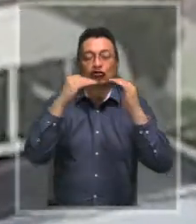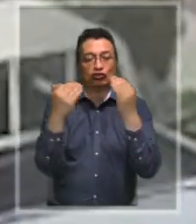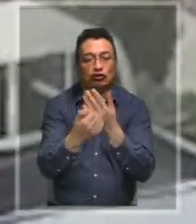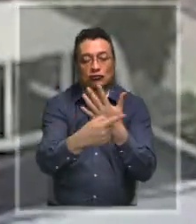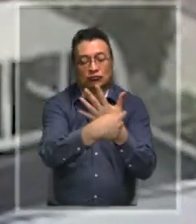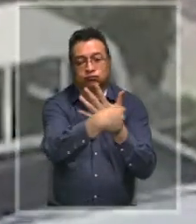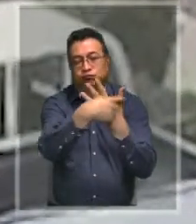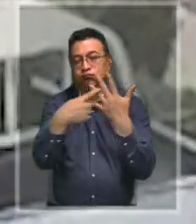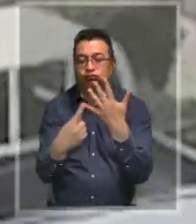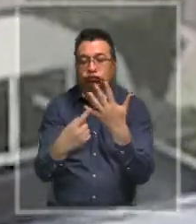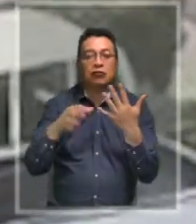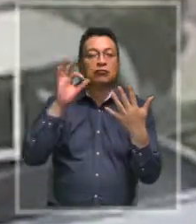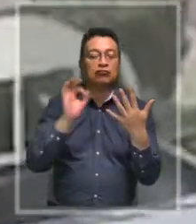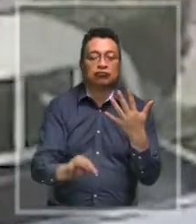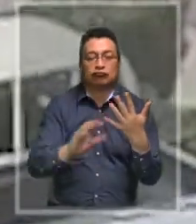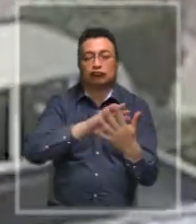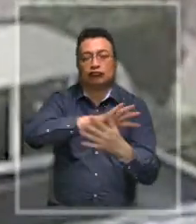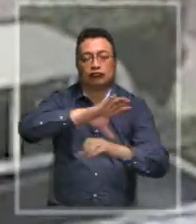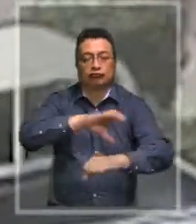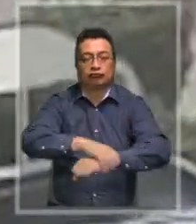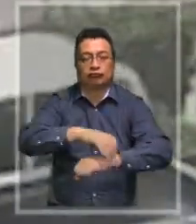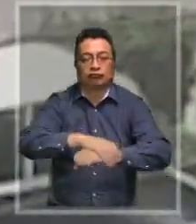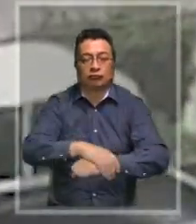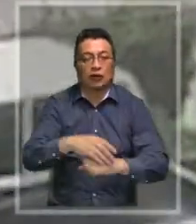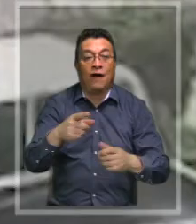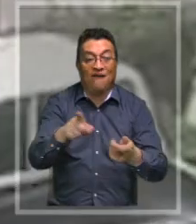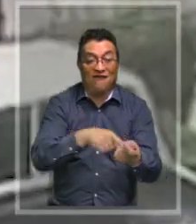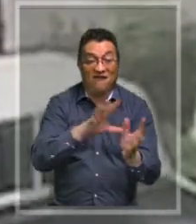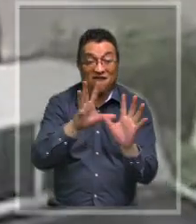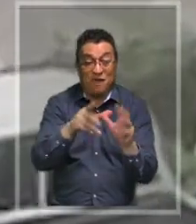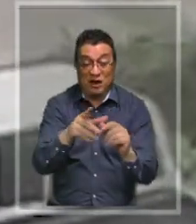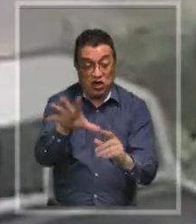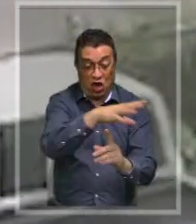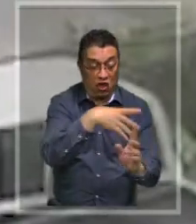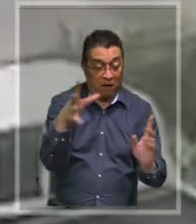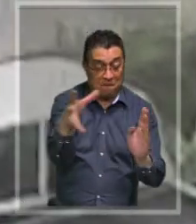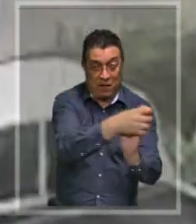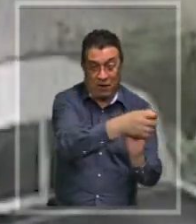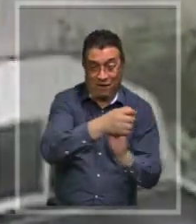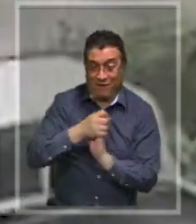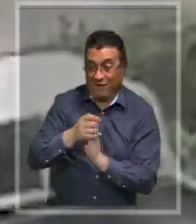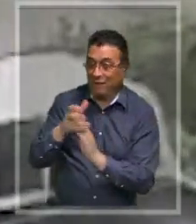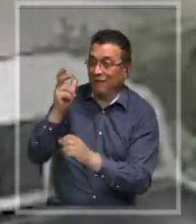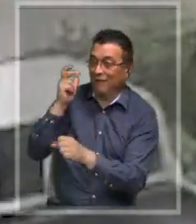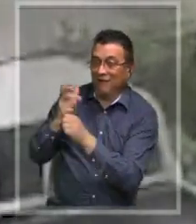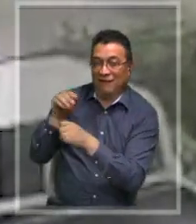banda organizada que secuestró a toda una familia para dar curso a su plan delictual.